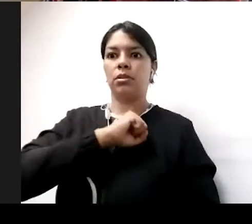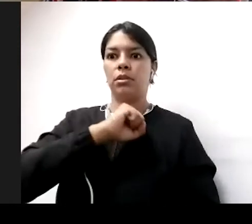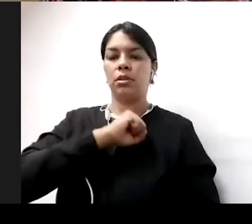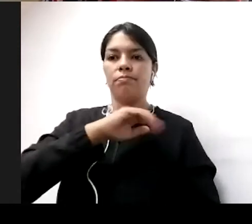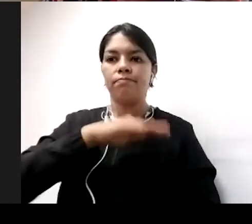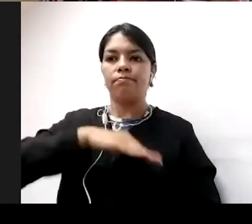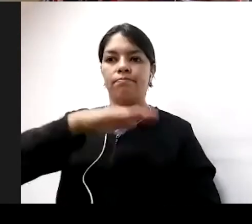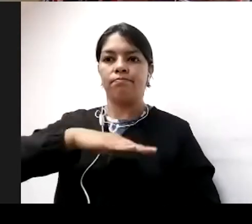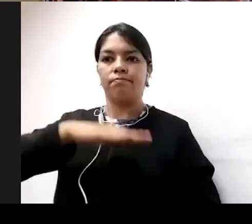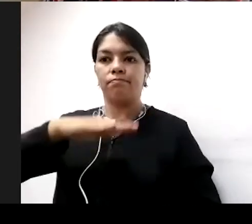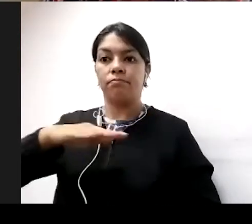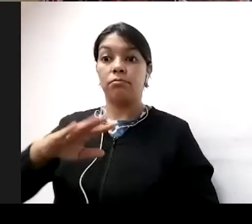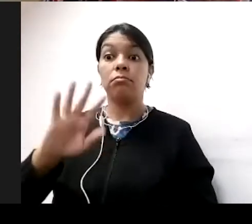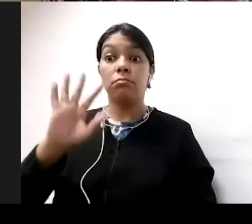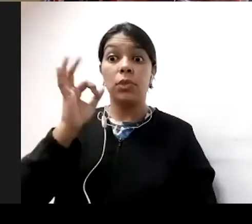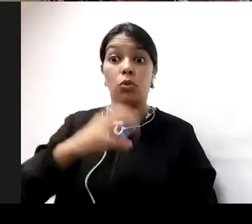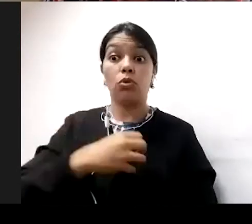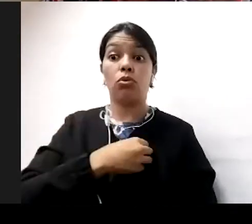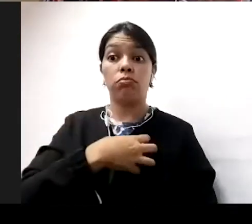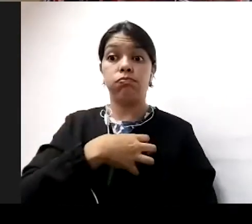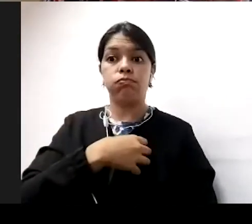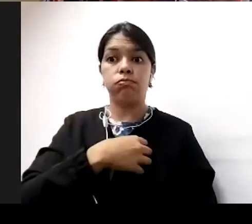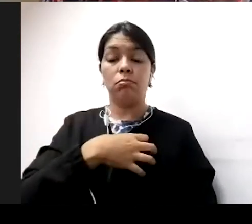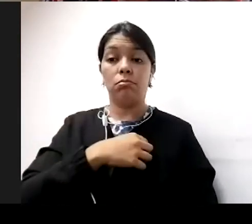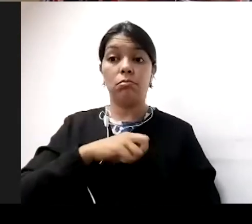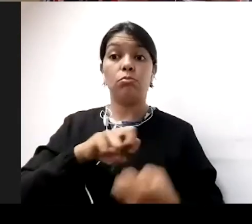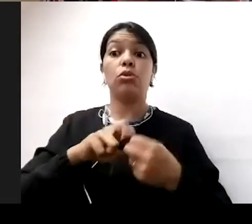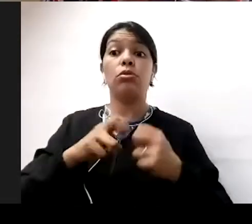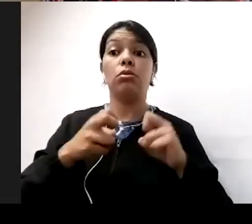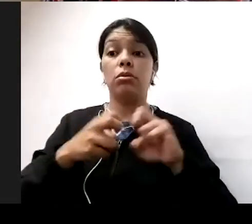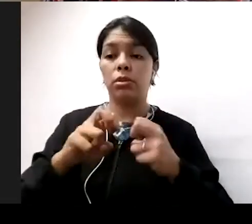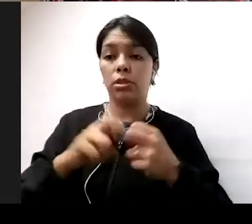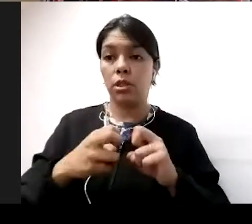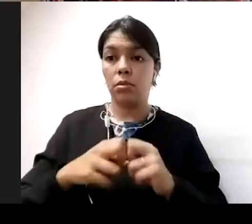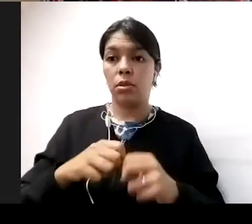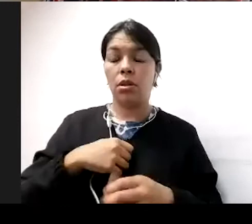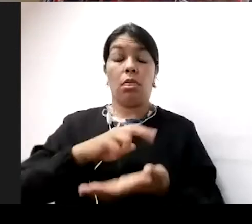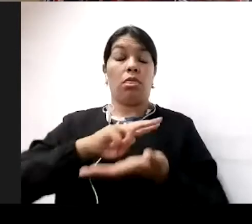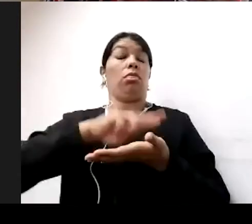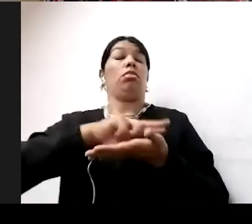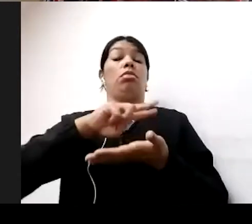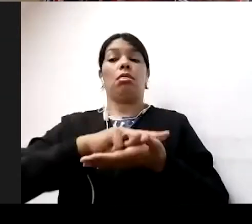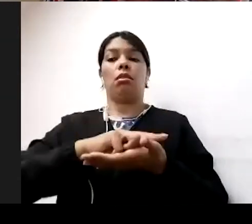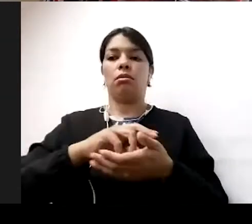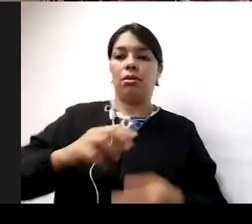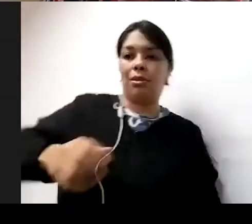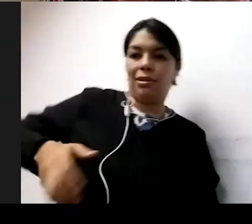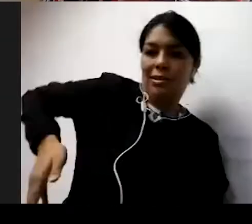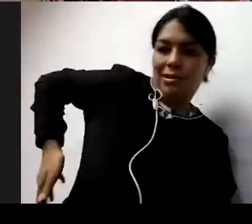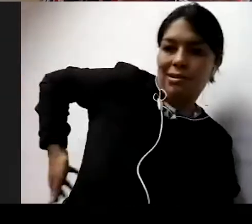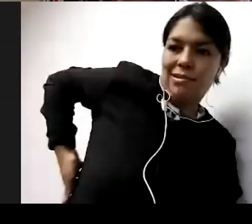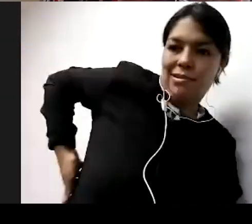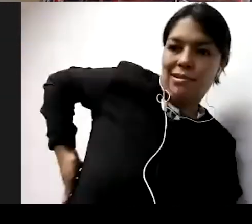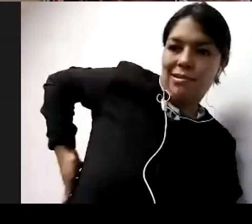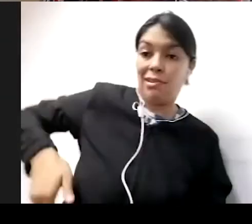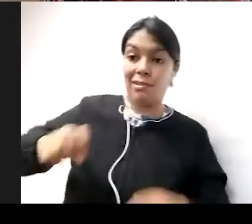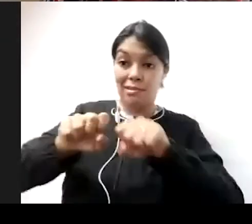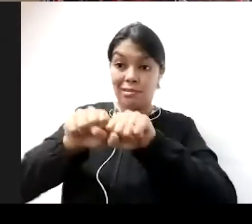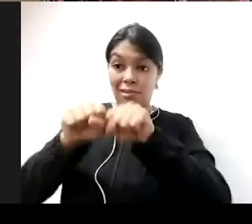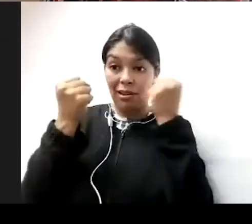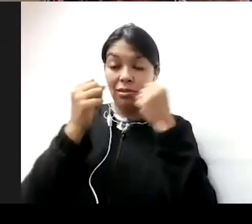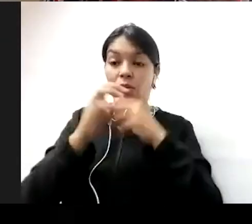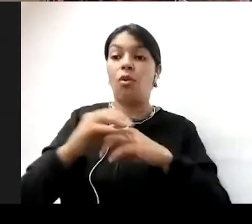haber un fallo a nivel cardíaco, convulsiones, una insuficiencia renal, trombosis o, y lo más